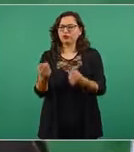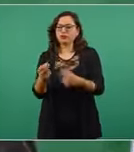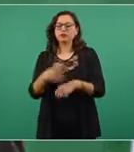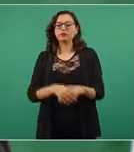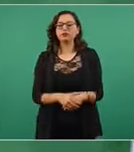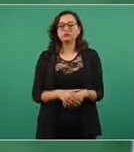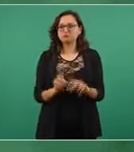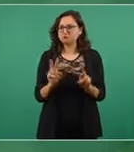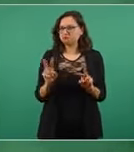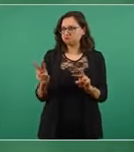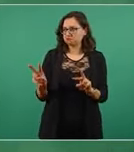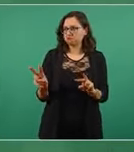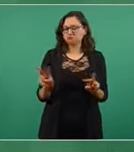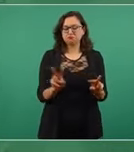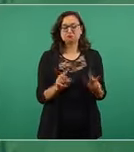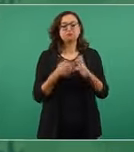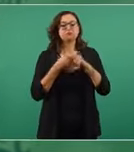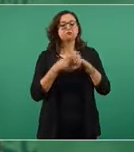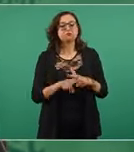plática y